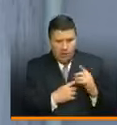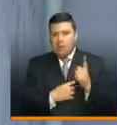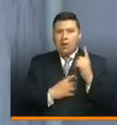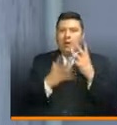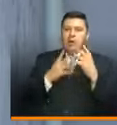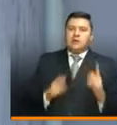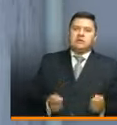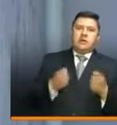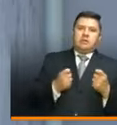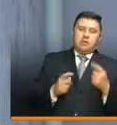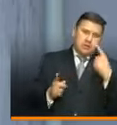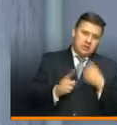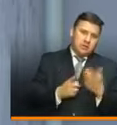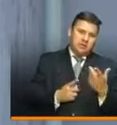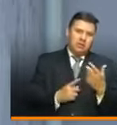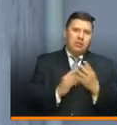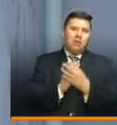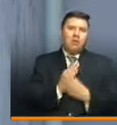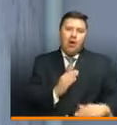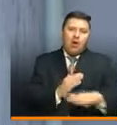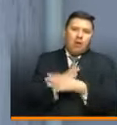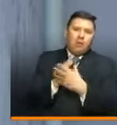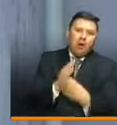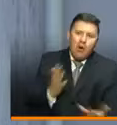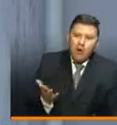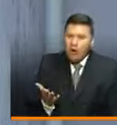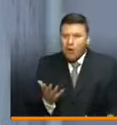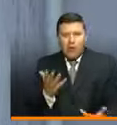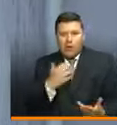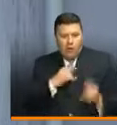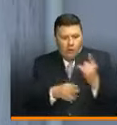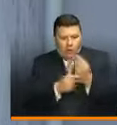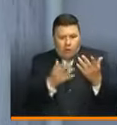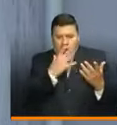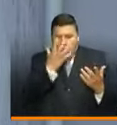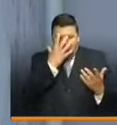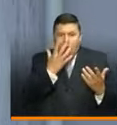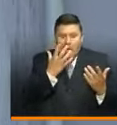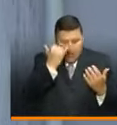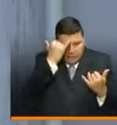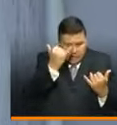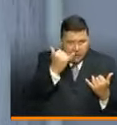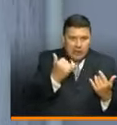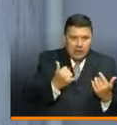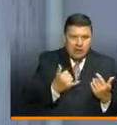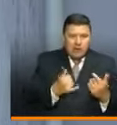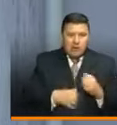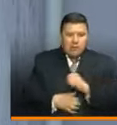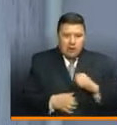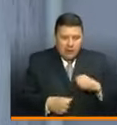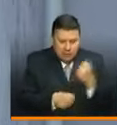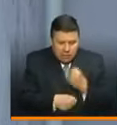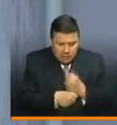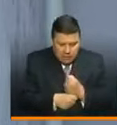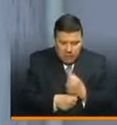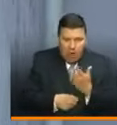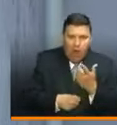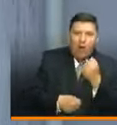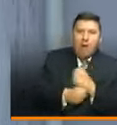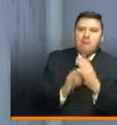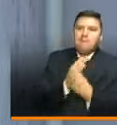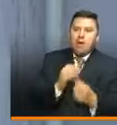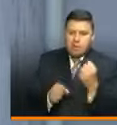las personas en mayor situación de vulnerabilidad y de pobreza. En segundo lugar, todo el sector informal, que muchas veces está justo por encima de la línea de la pobreza,